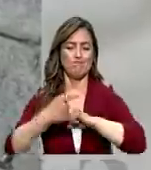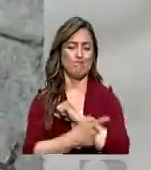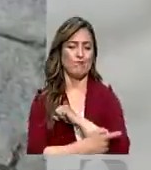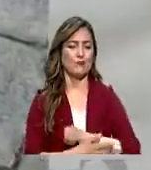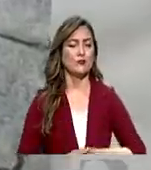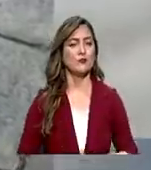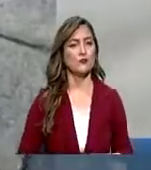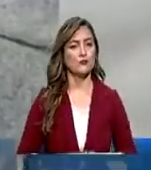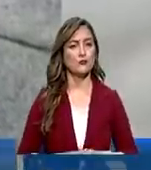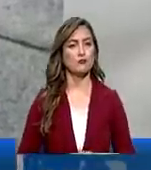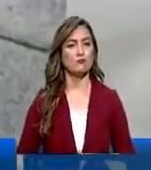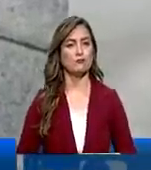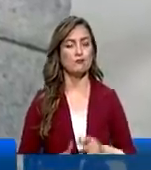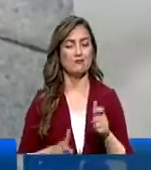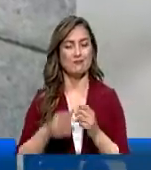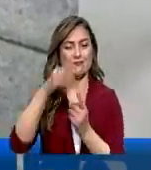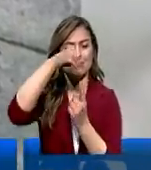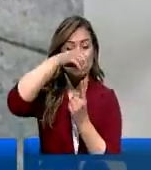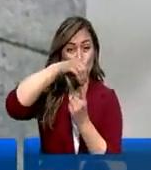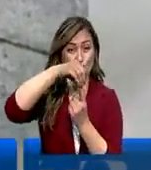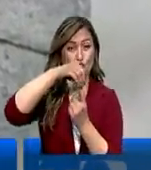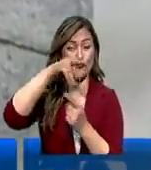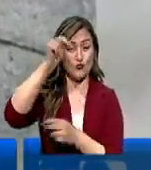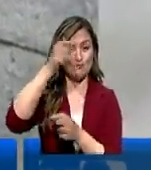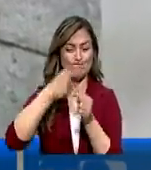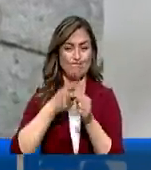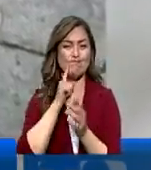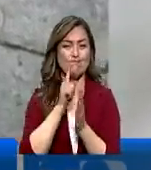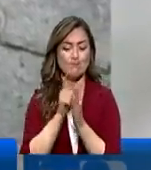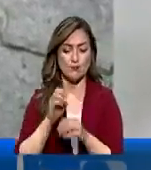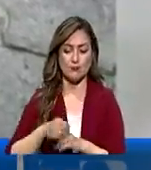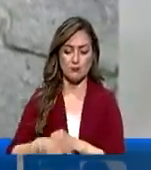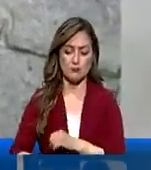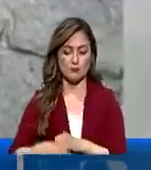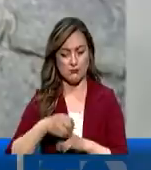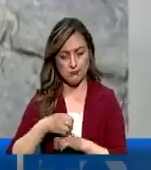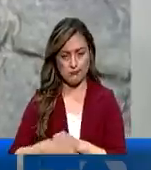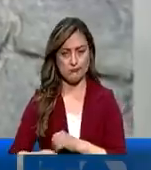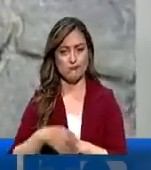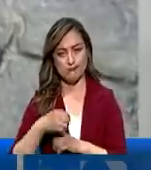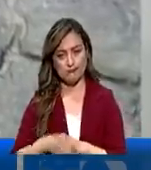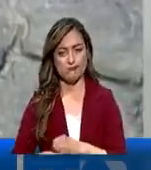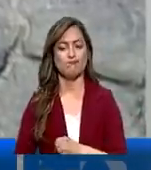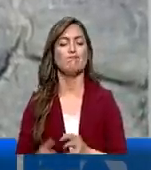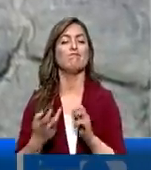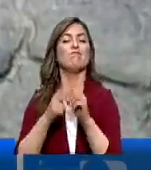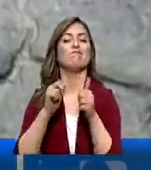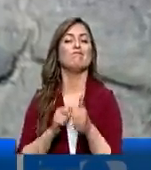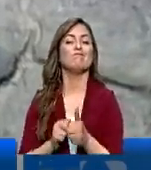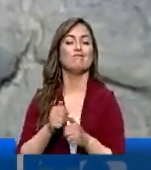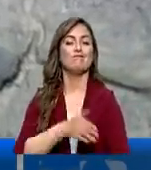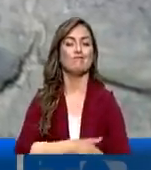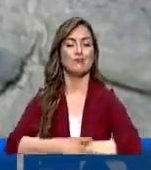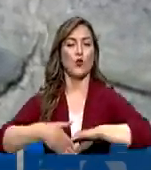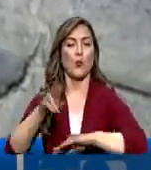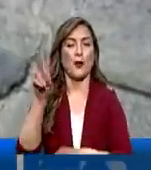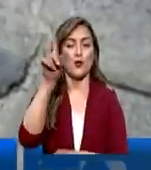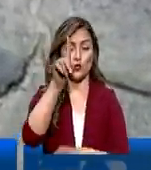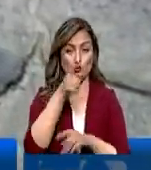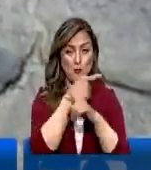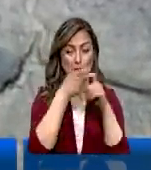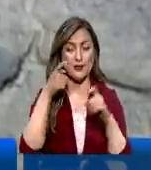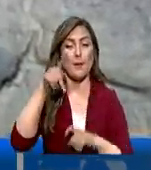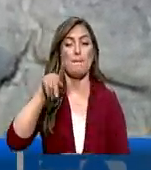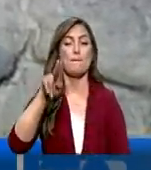Los moradores de San Antonio de Pichincha, en el norte de Quito, denuncian una nueva fuga de agua en su sector. El problema se registra en la calle 21 de Marzo y